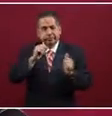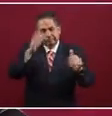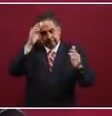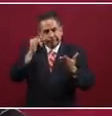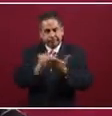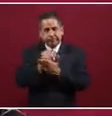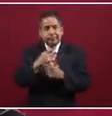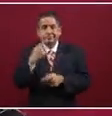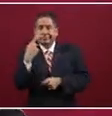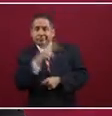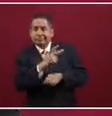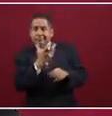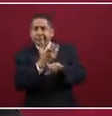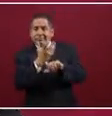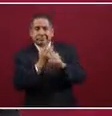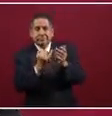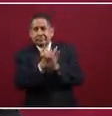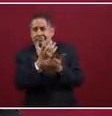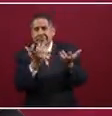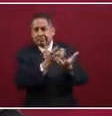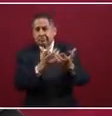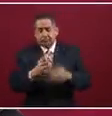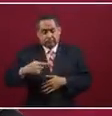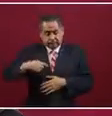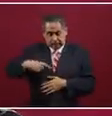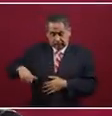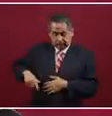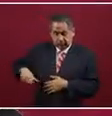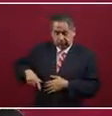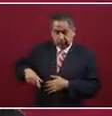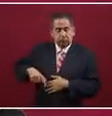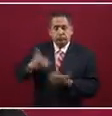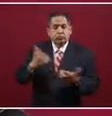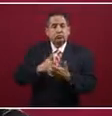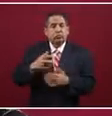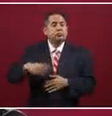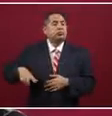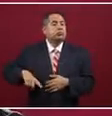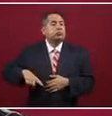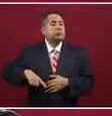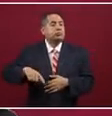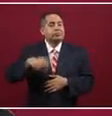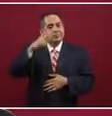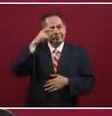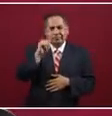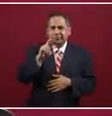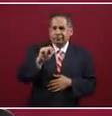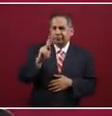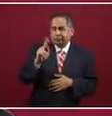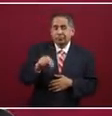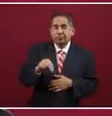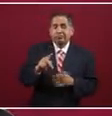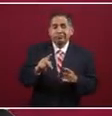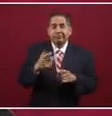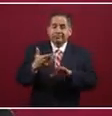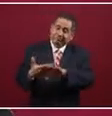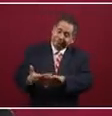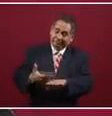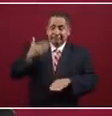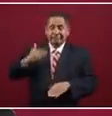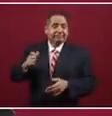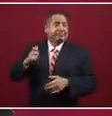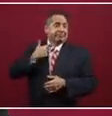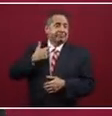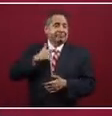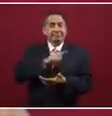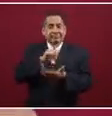una resolución de Estados Unidos. Y esa ley no la hizo el gobierno del presidente Trump, la hizo un gobierno demócrata anterior. ¿Y qué dice esa